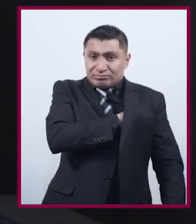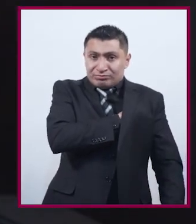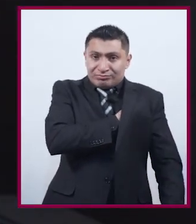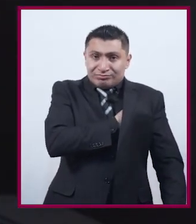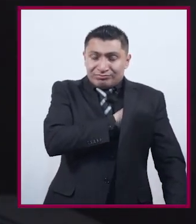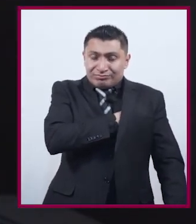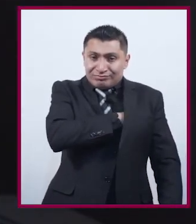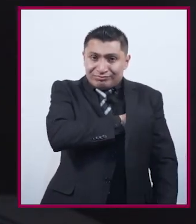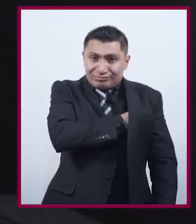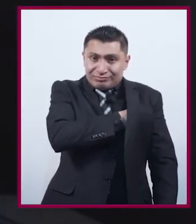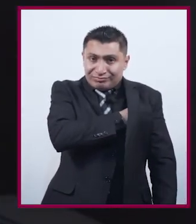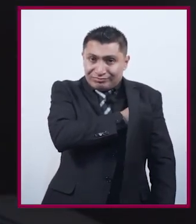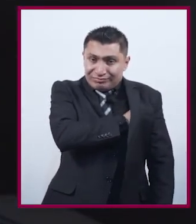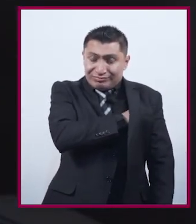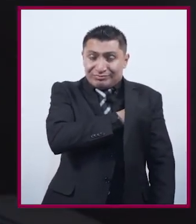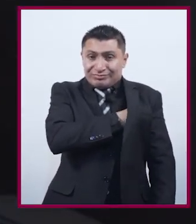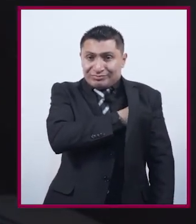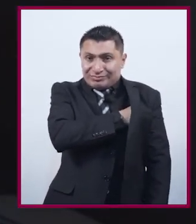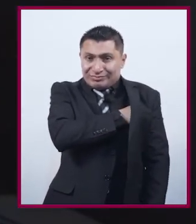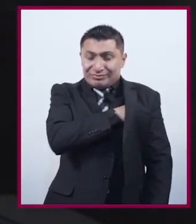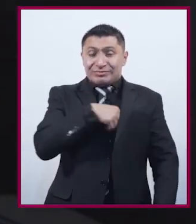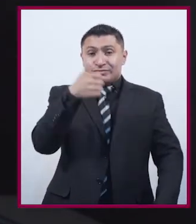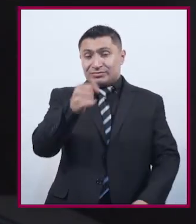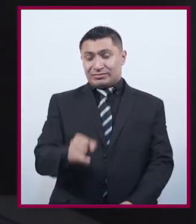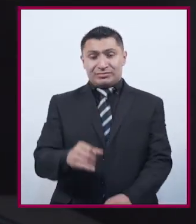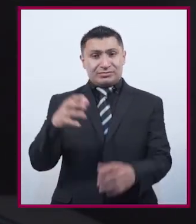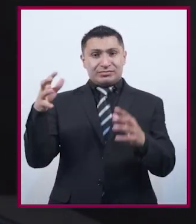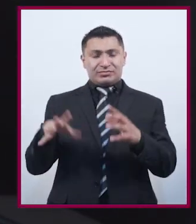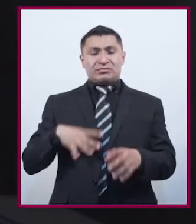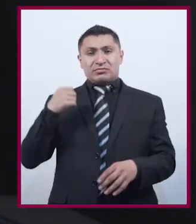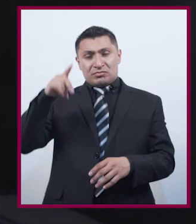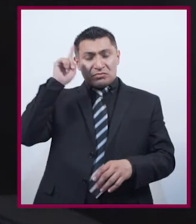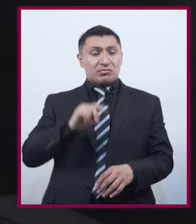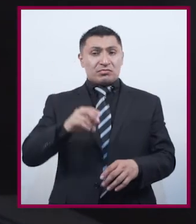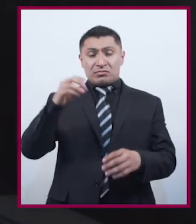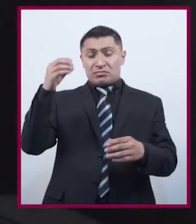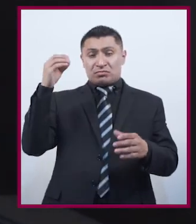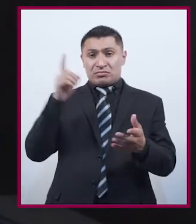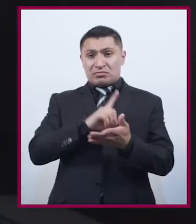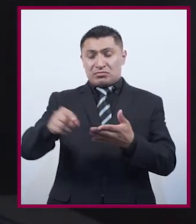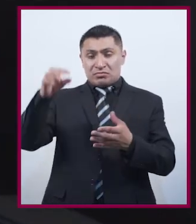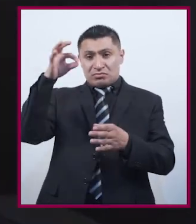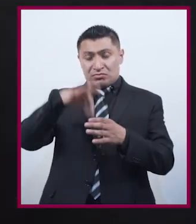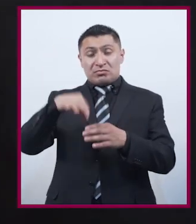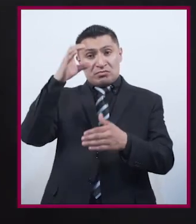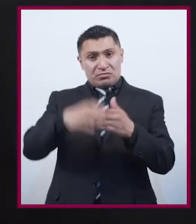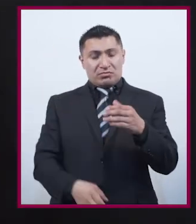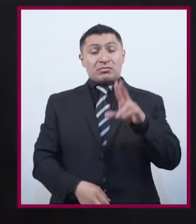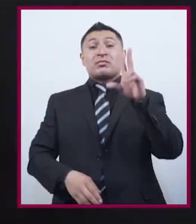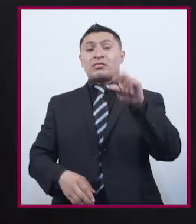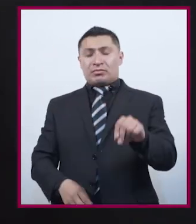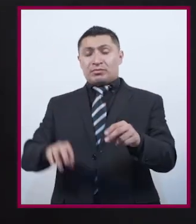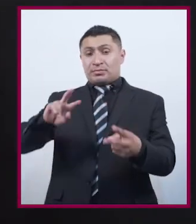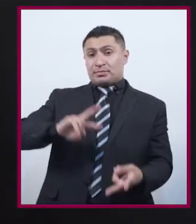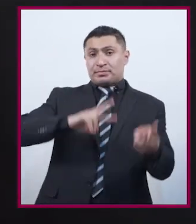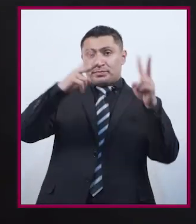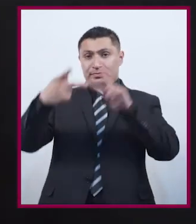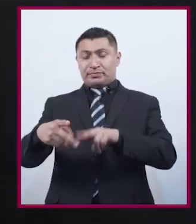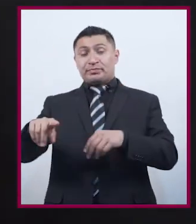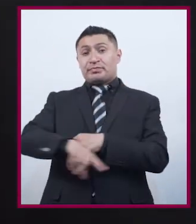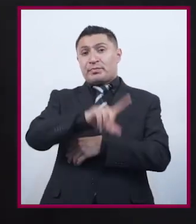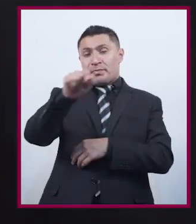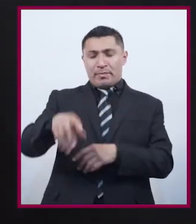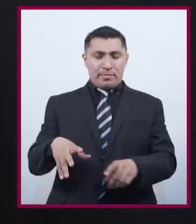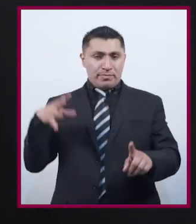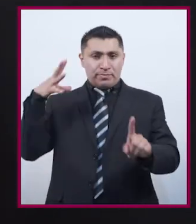Así, la lucha femenina no concluye con el reconocimiento de nuestro derecho al voto. Todo lo contrario. Después de la